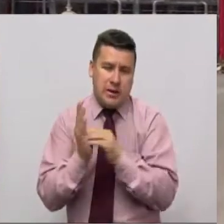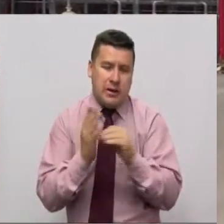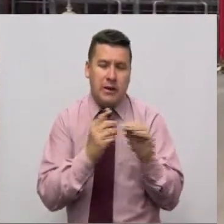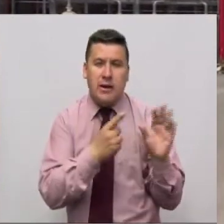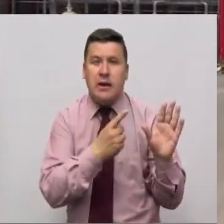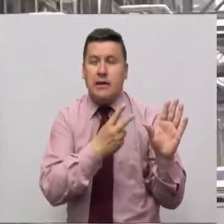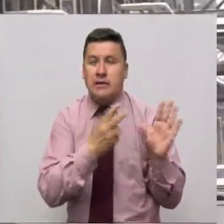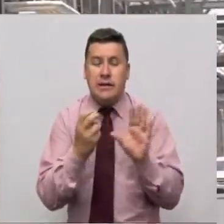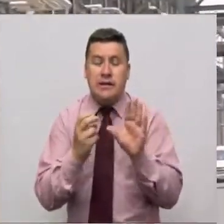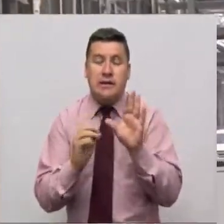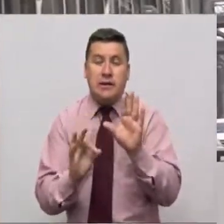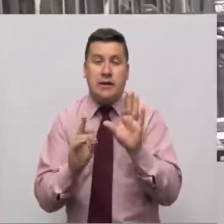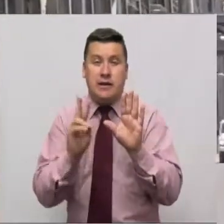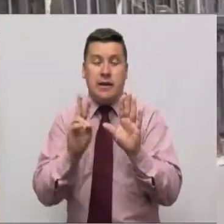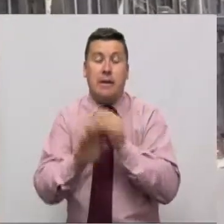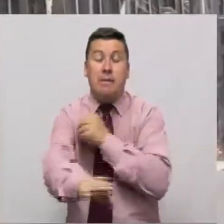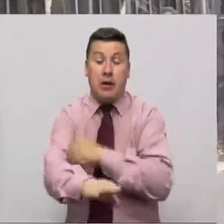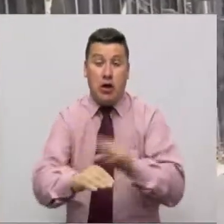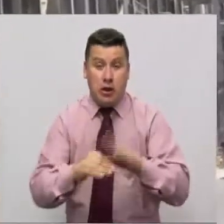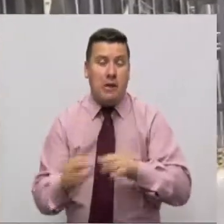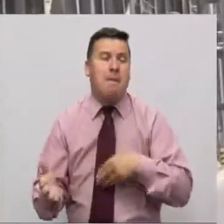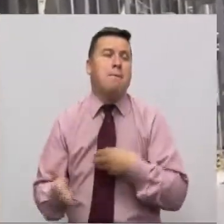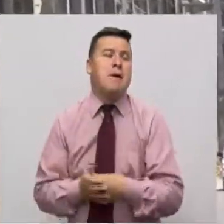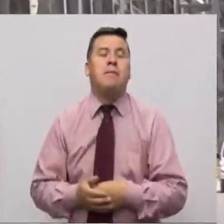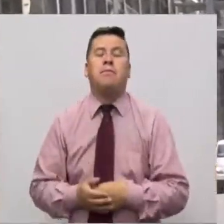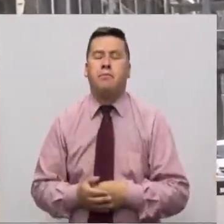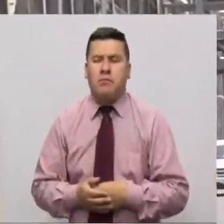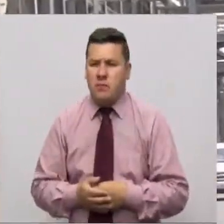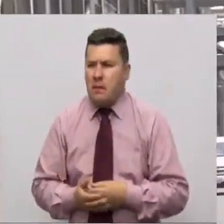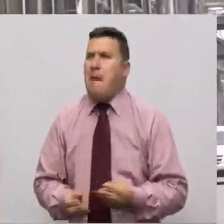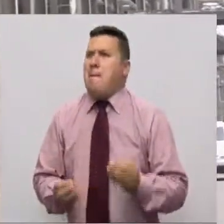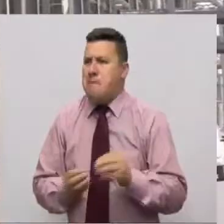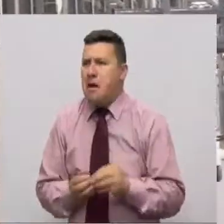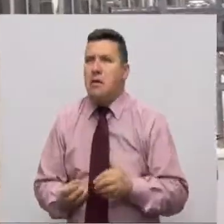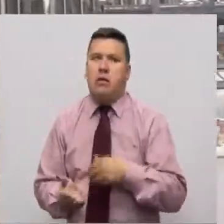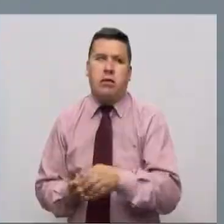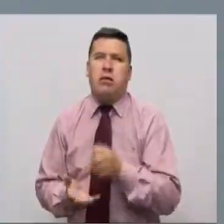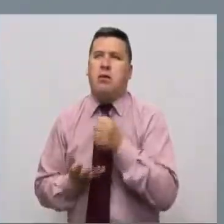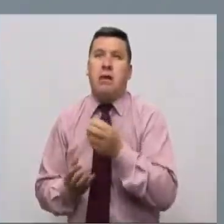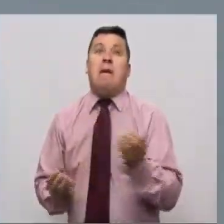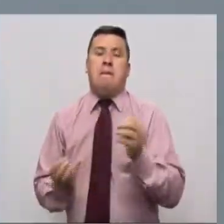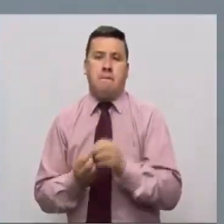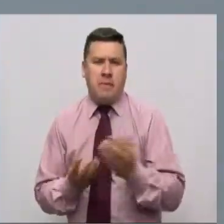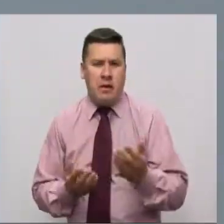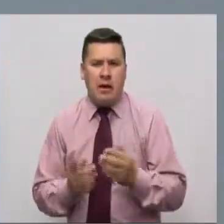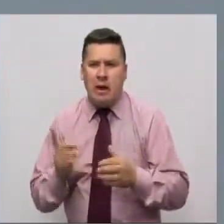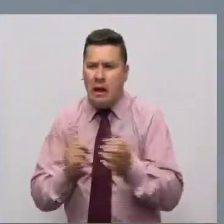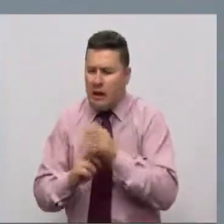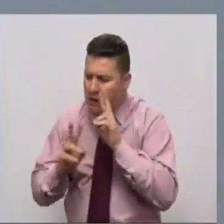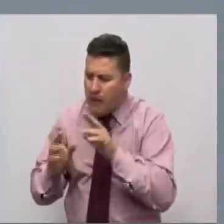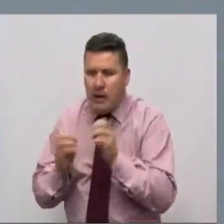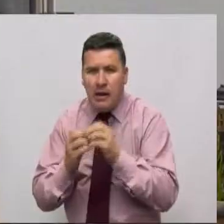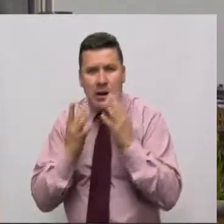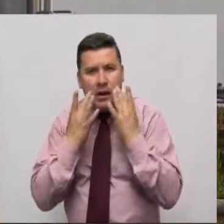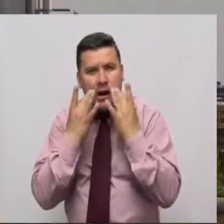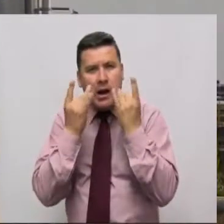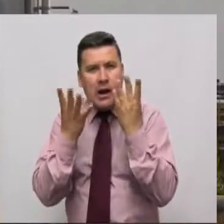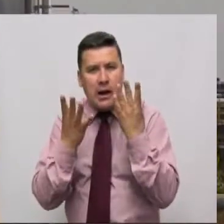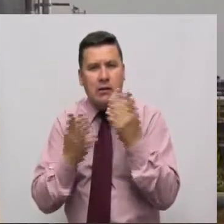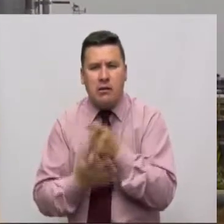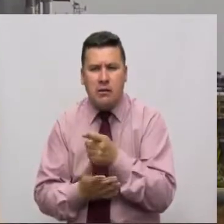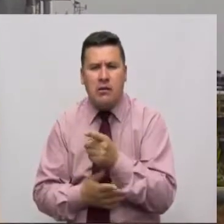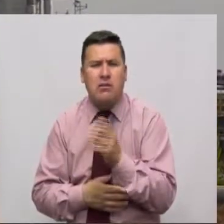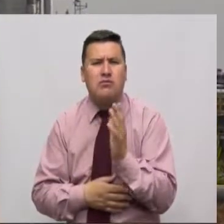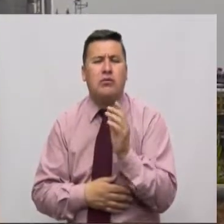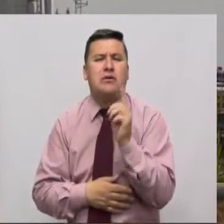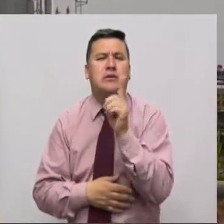pagar 3.777 millones de dólares terminó costando más del doble. La investigación realizada encontró hechos graves como